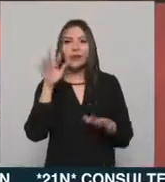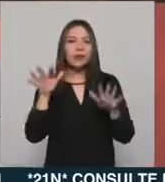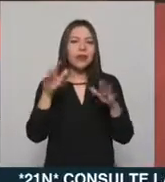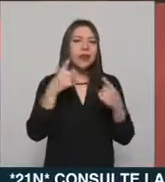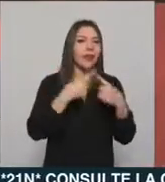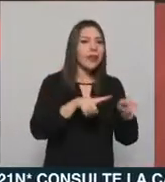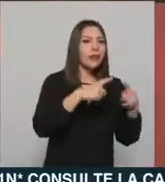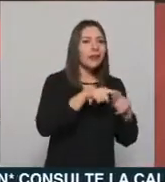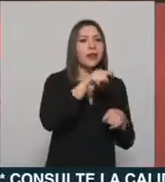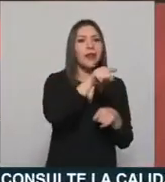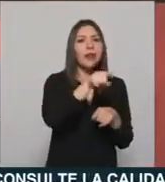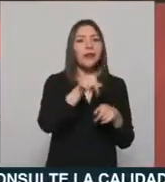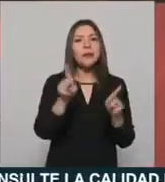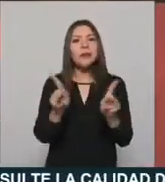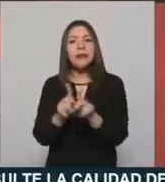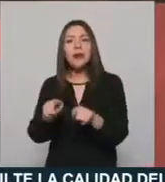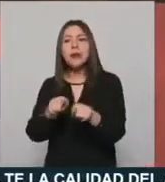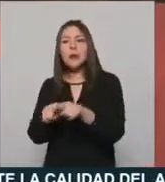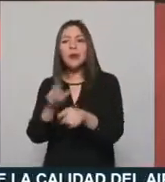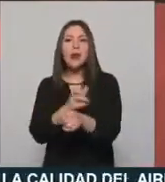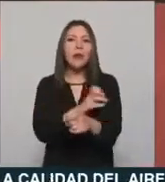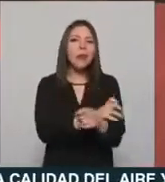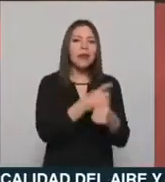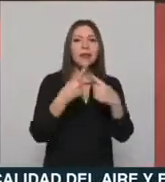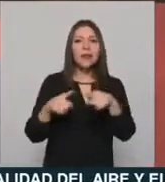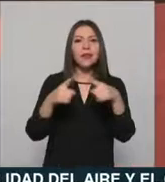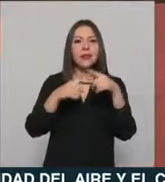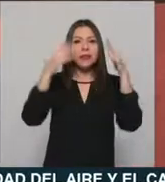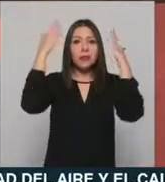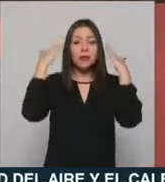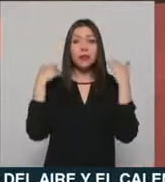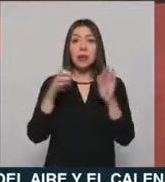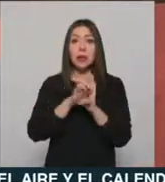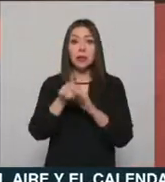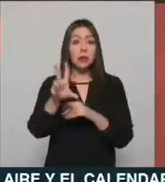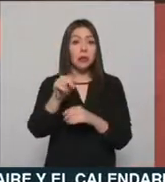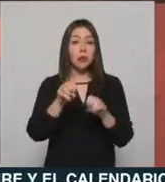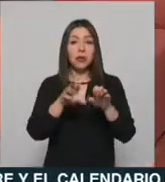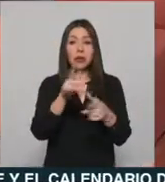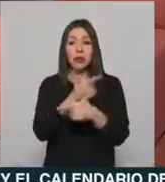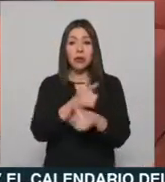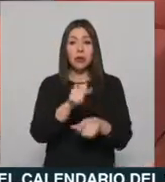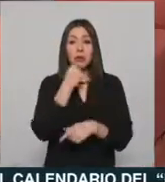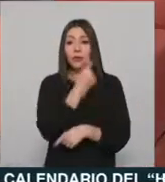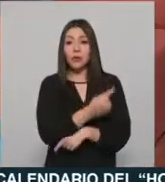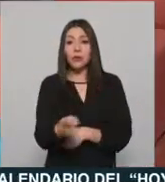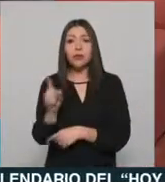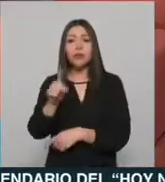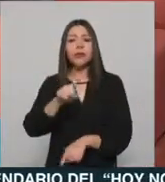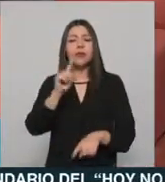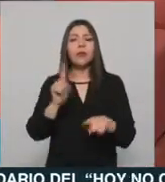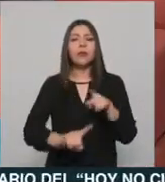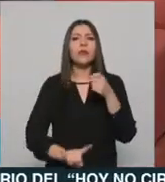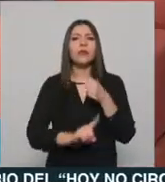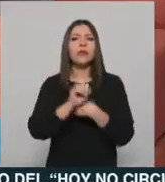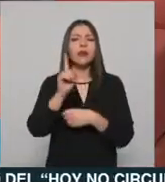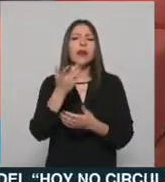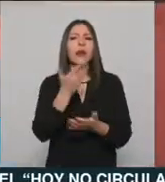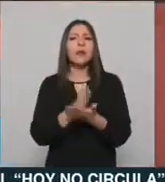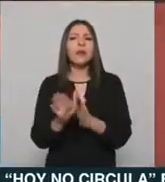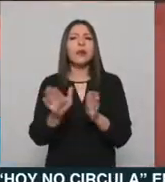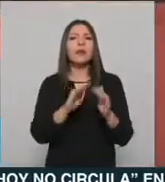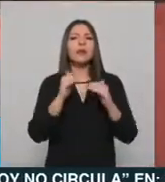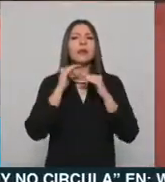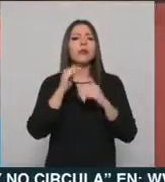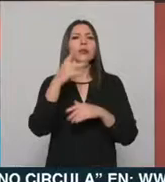de mi primo, de mi vecino, de mi compañero de trabajo. Si eso no lo permitimos en niños, niñas y adolescentes, no solo les estamos afectando, sino también estamos